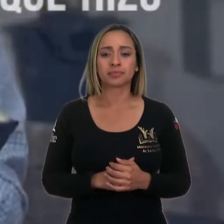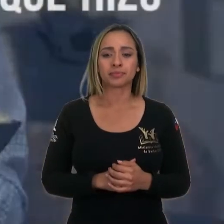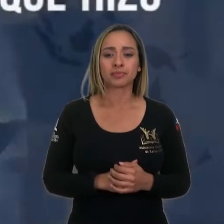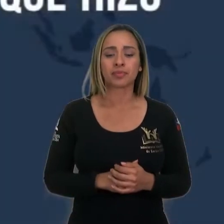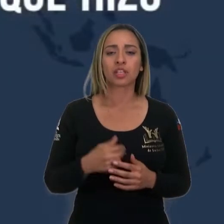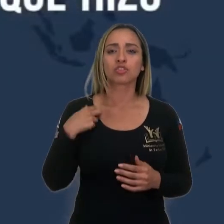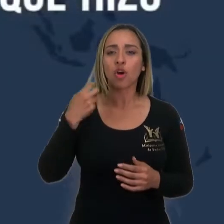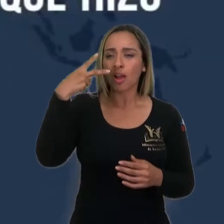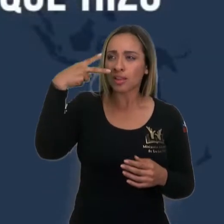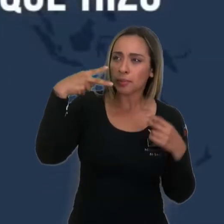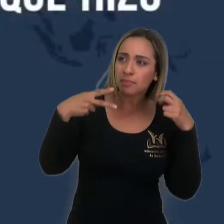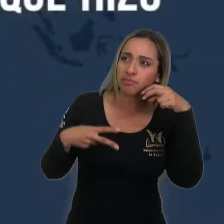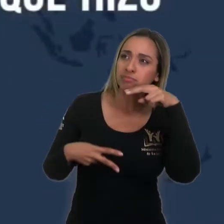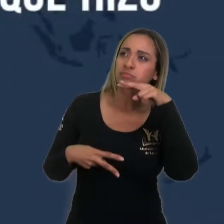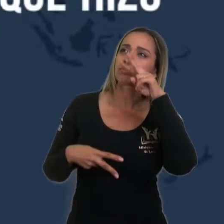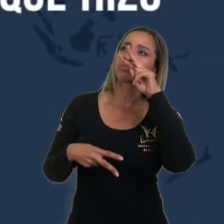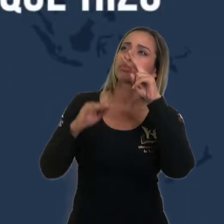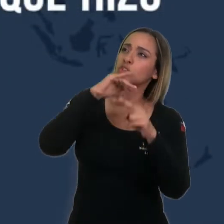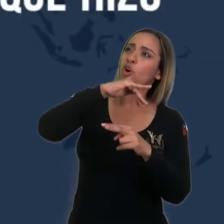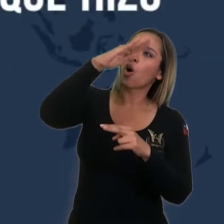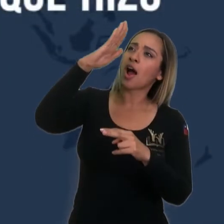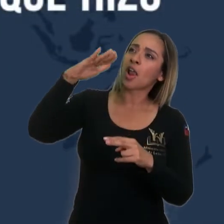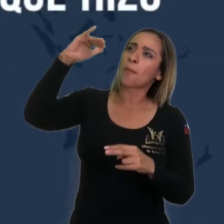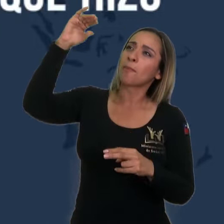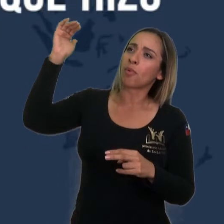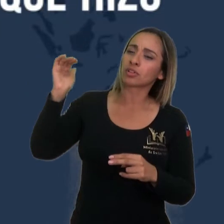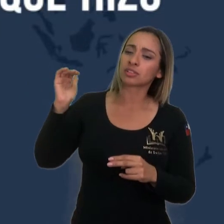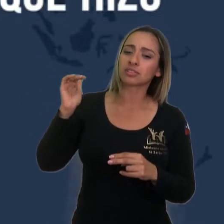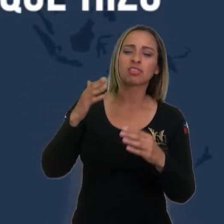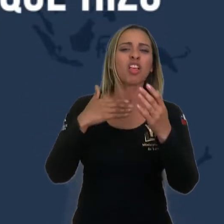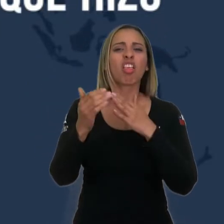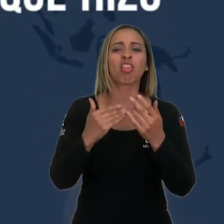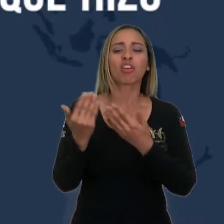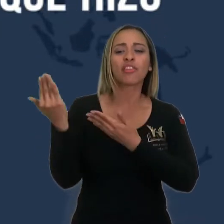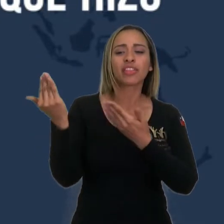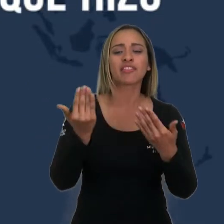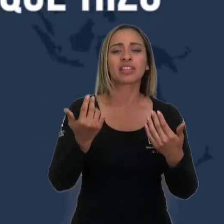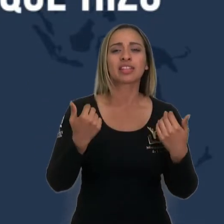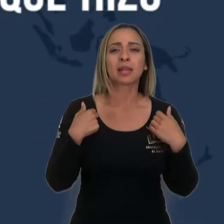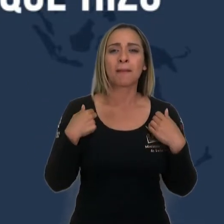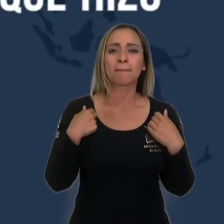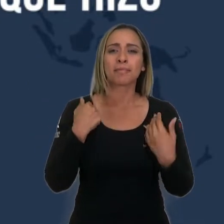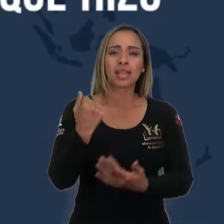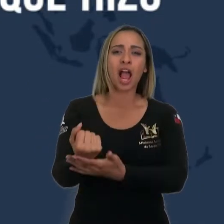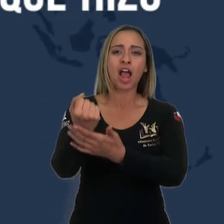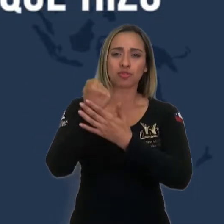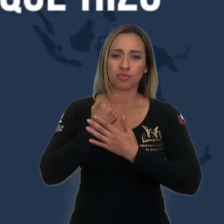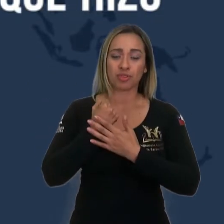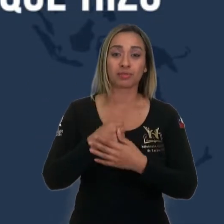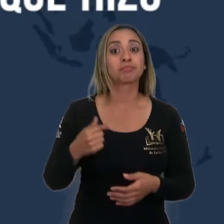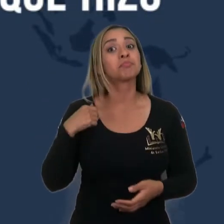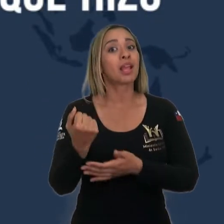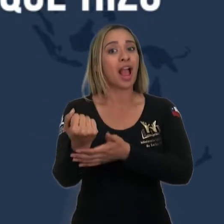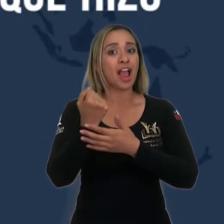Alzaré mis ojos a los montes. ¿De dónde vendrá mi socorro? Mi